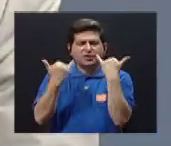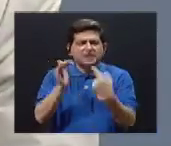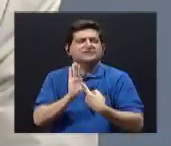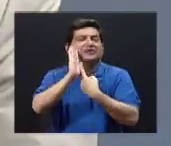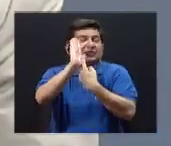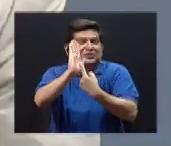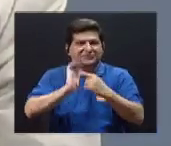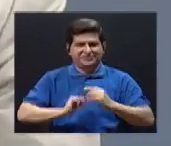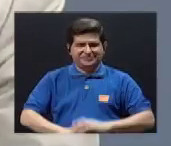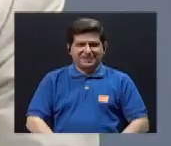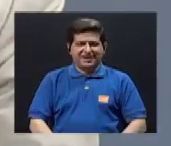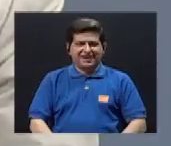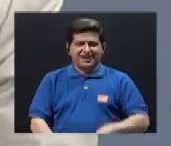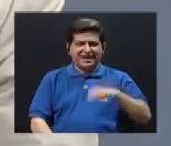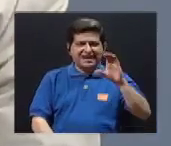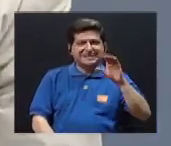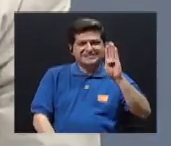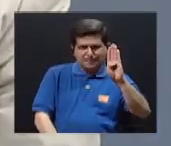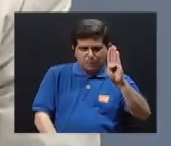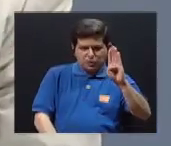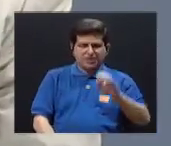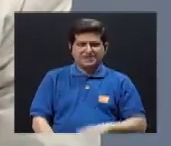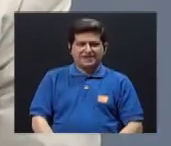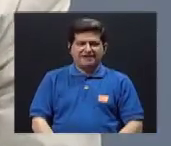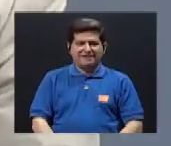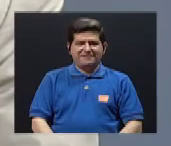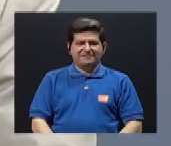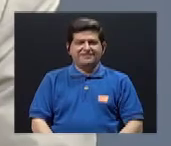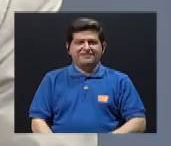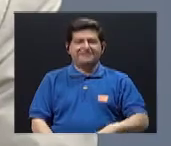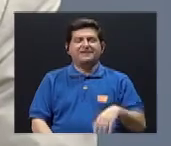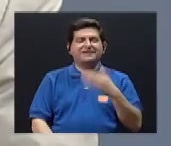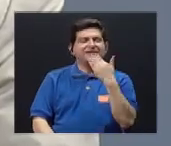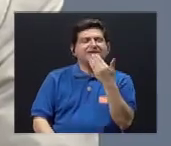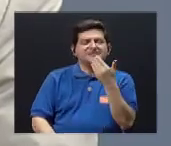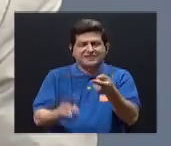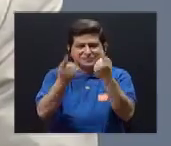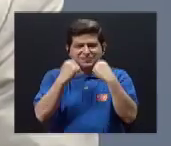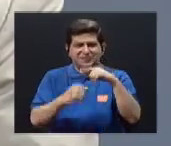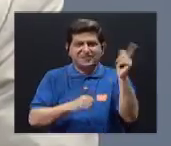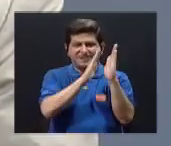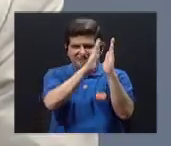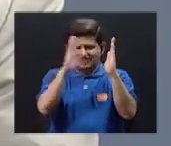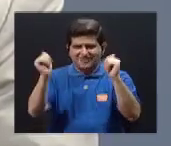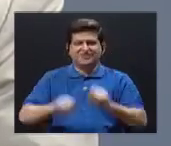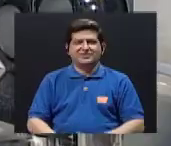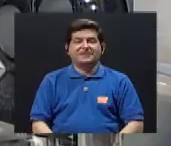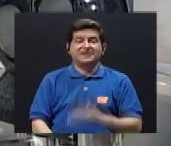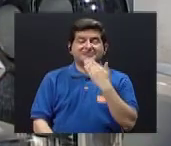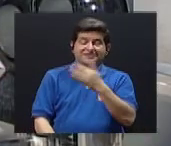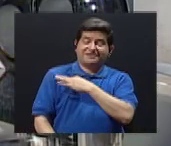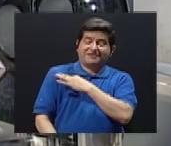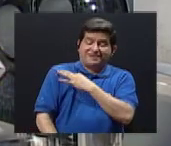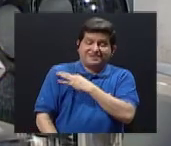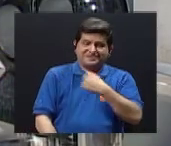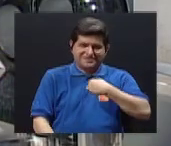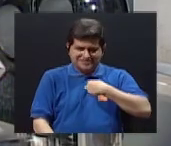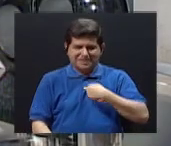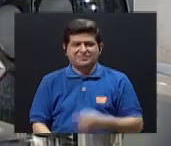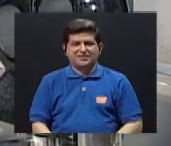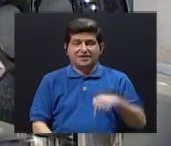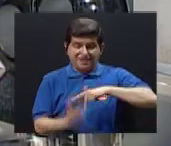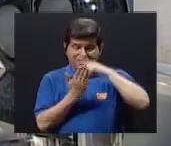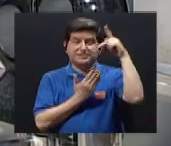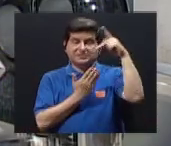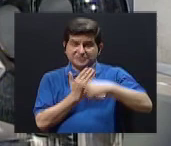Estos muchachos que vamos a presentar, Cristian Bonilla, gracias por estar con nosotros en Lunes de Cinemateca. Gracias por la